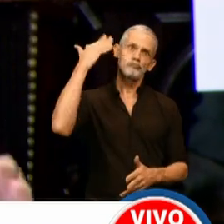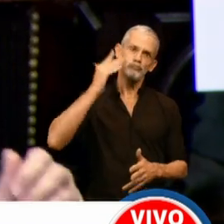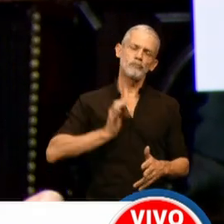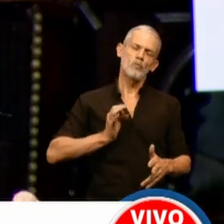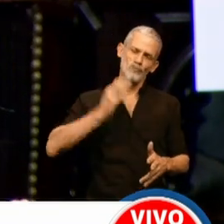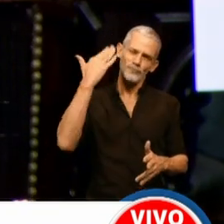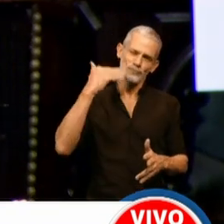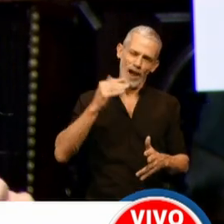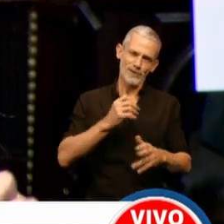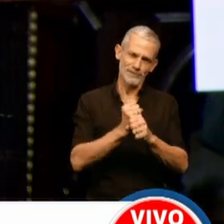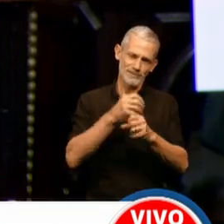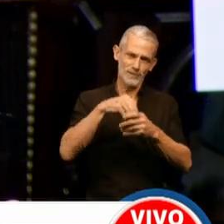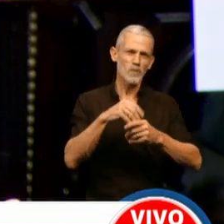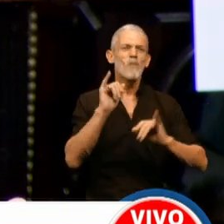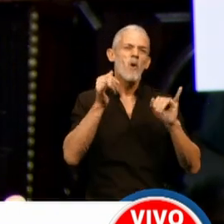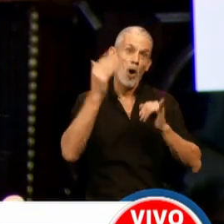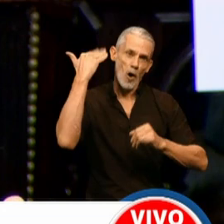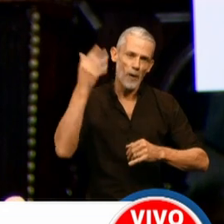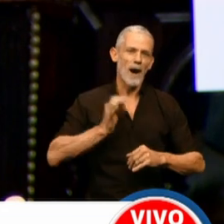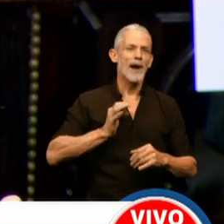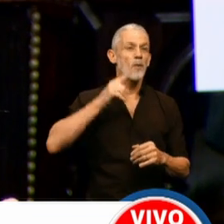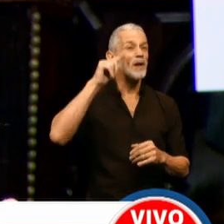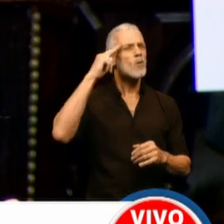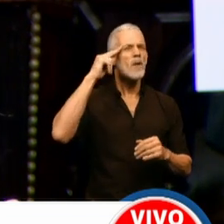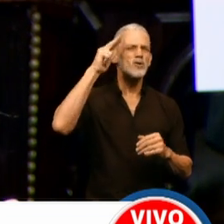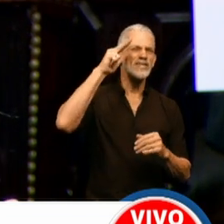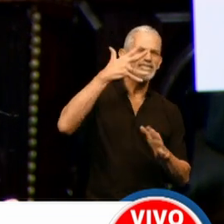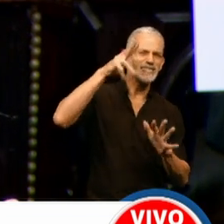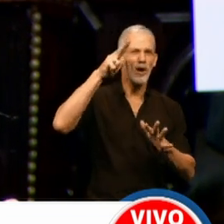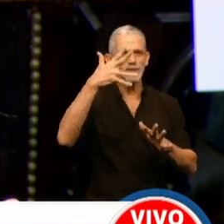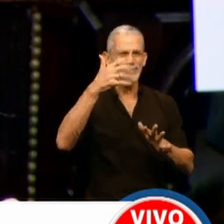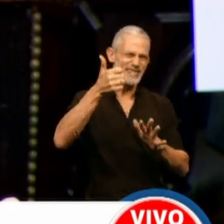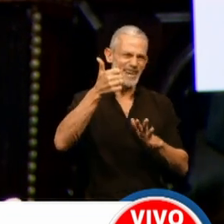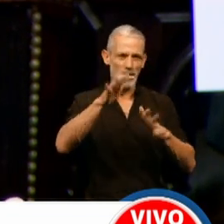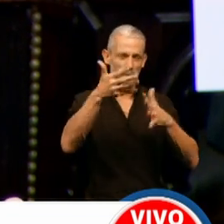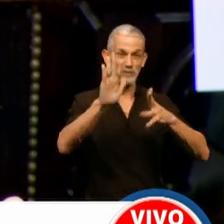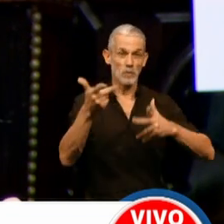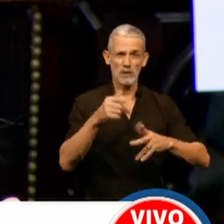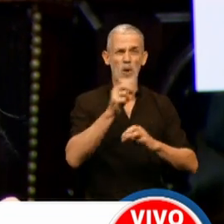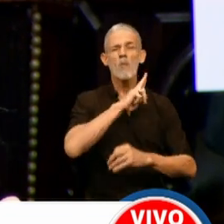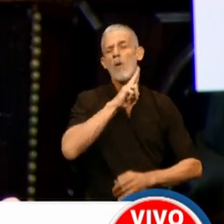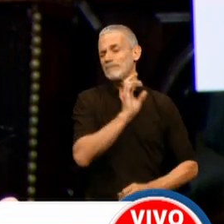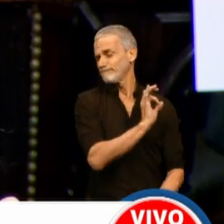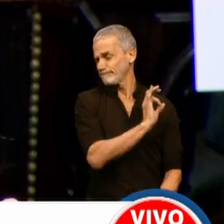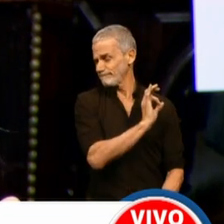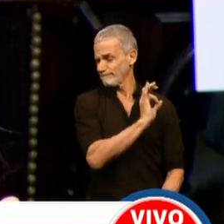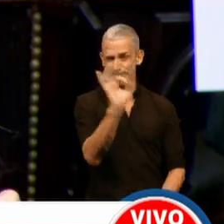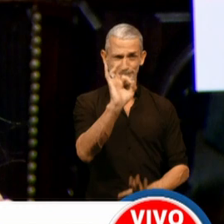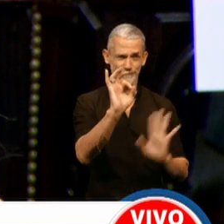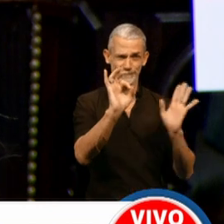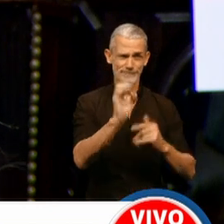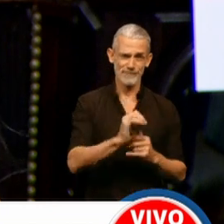años ya muy jovencita en el año 85 86 cuando no había ninguna mujer ninguna mujer